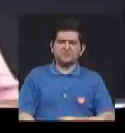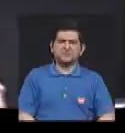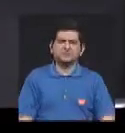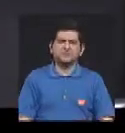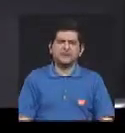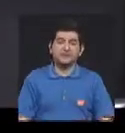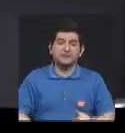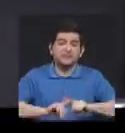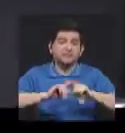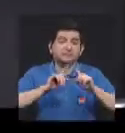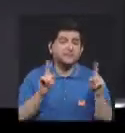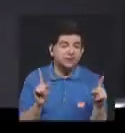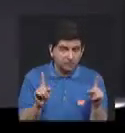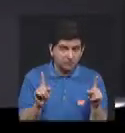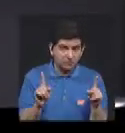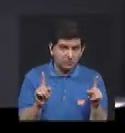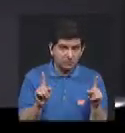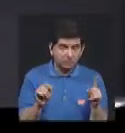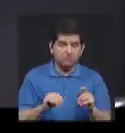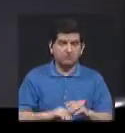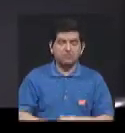la misma, pero